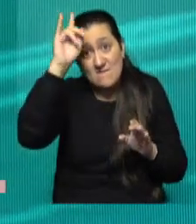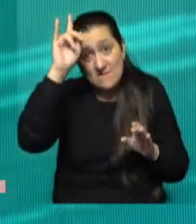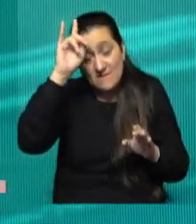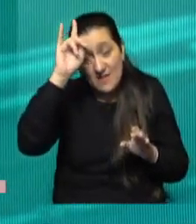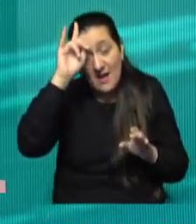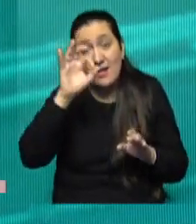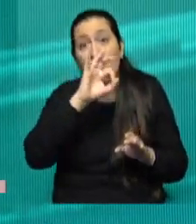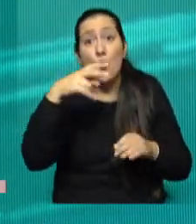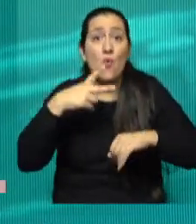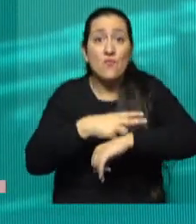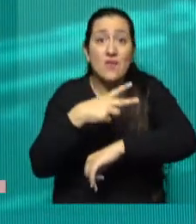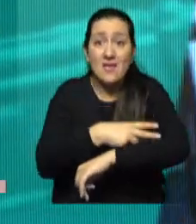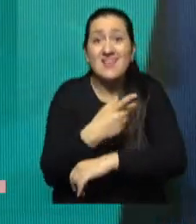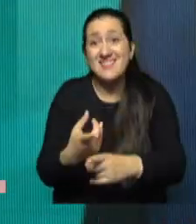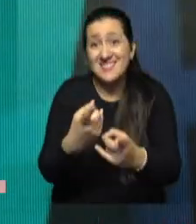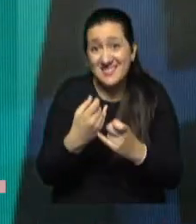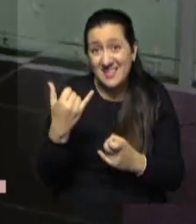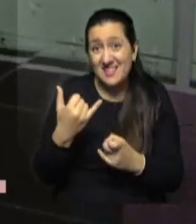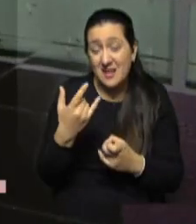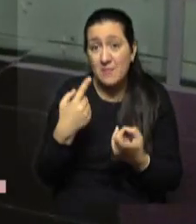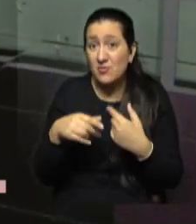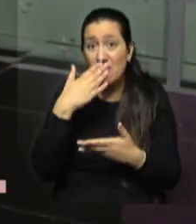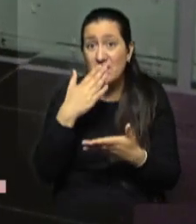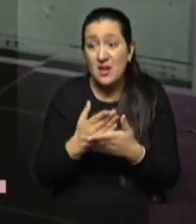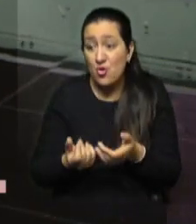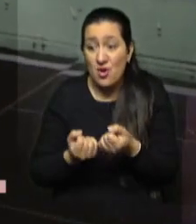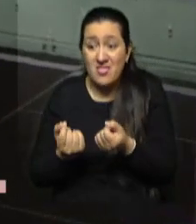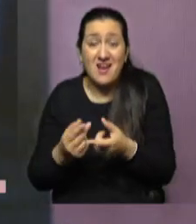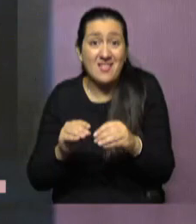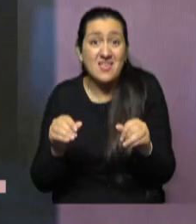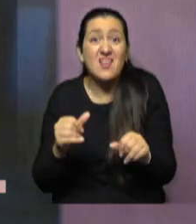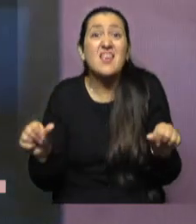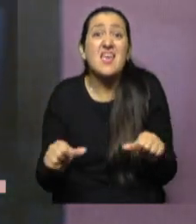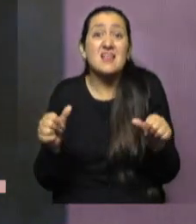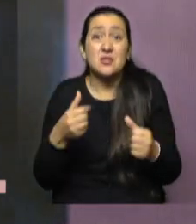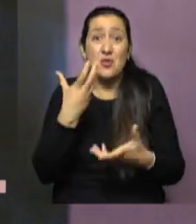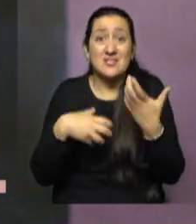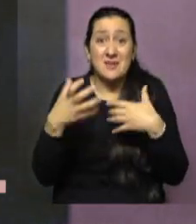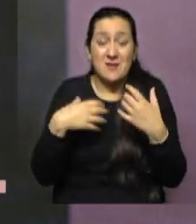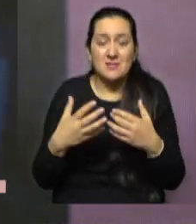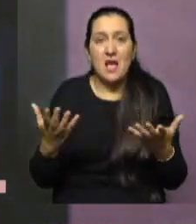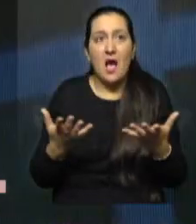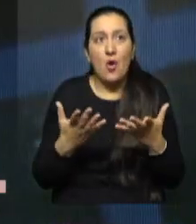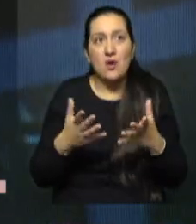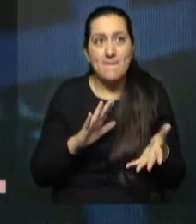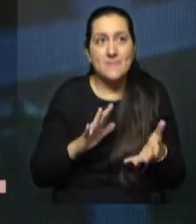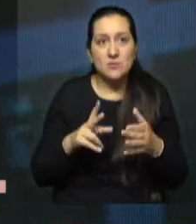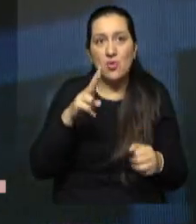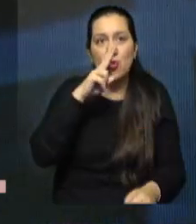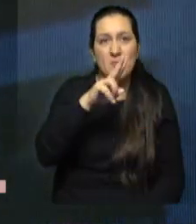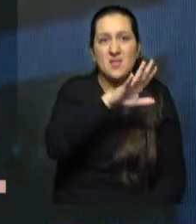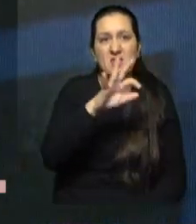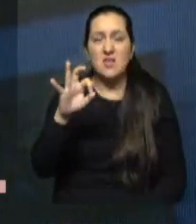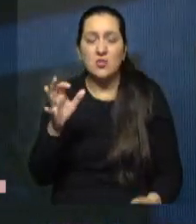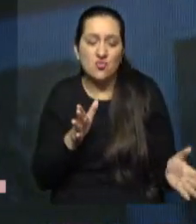del sector es dramático solo un número para terminar cuántos colonos hay ahora alrededor entre 2500 y